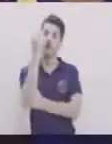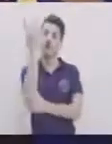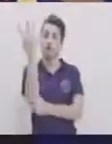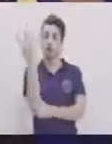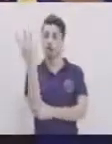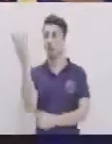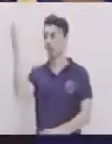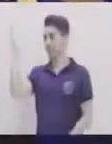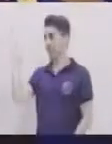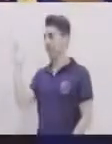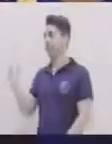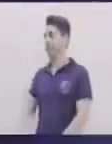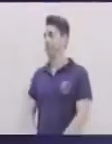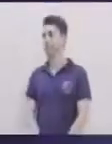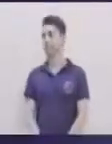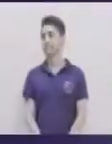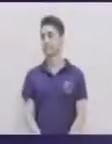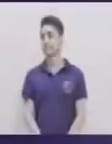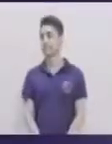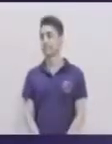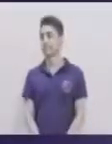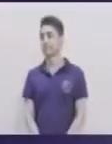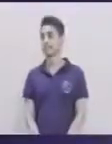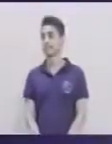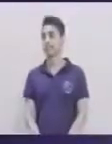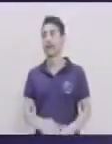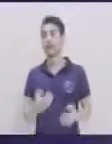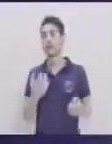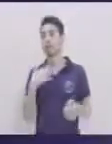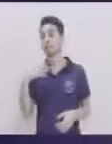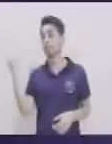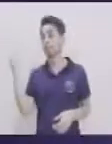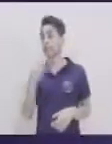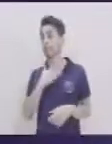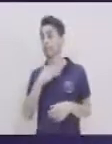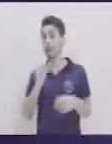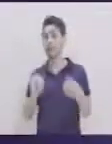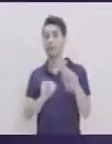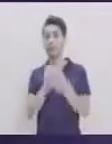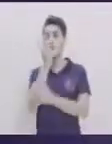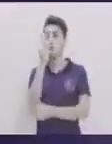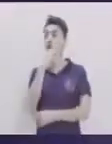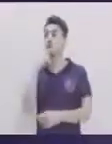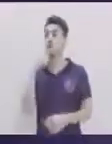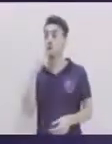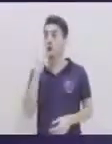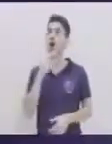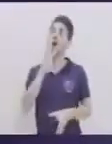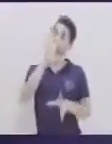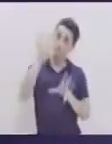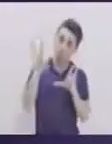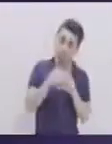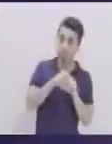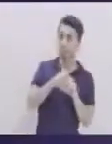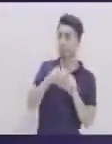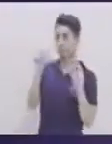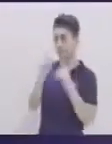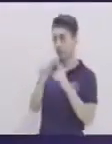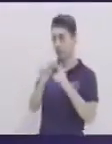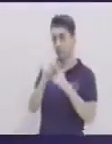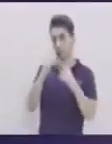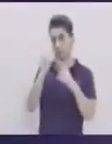Tuhlu, flor. Y en este caso, como nuestra flor es de color rojo, le vamos a agregar